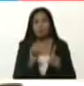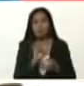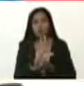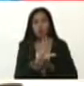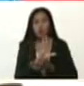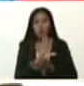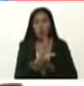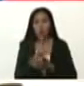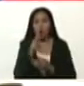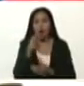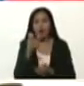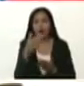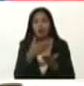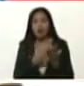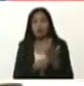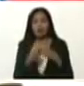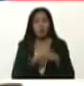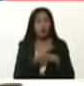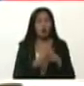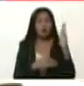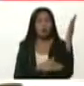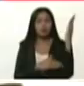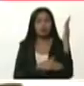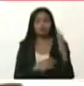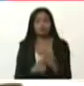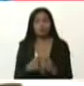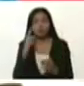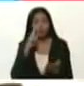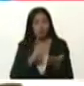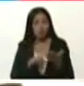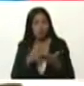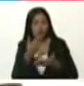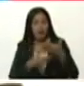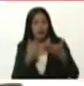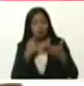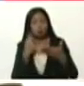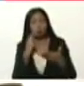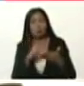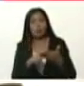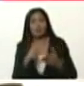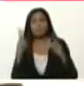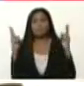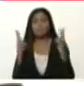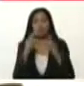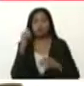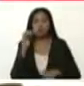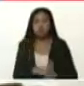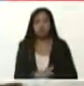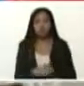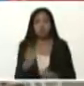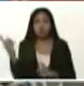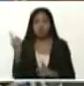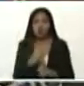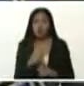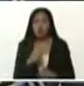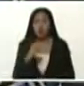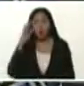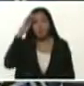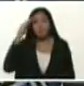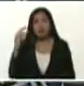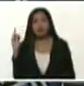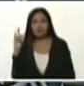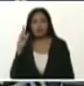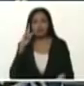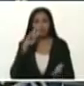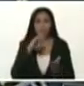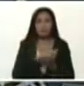Falcón. Ah, bueno, él tuvo la dignidad de reconocer su derrota. Muy bien, pero ahí llegó la almirante en jefa volando,